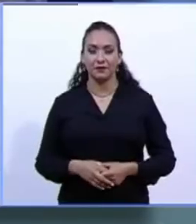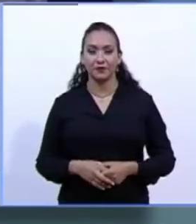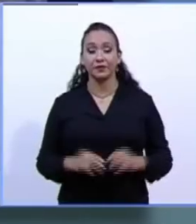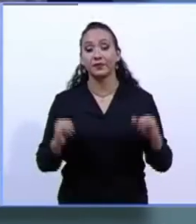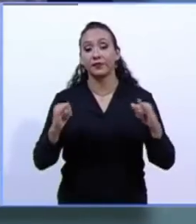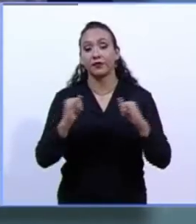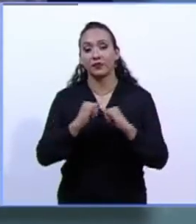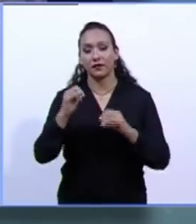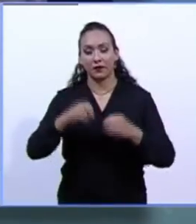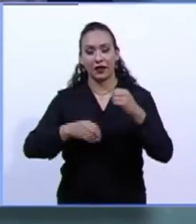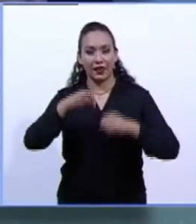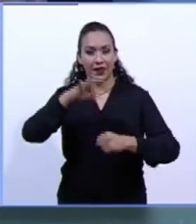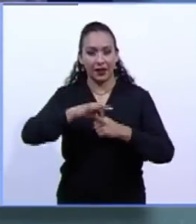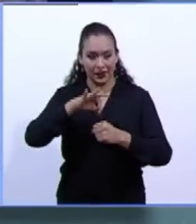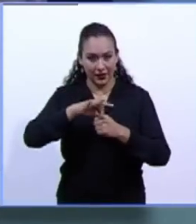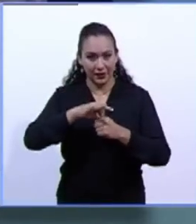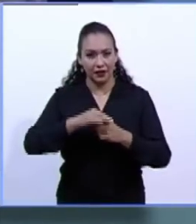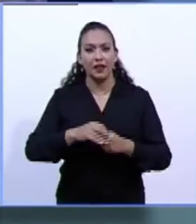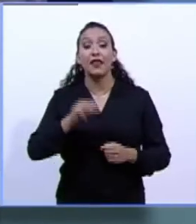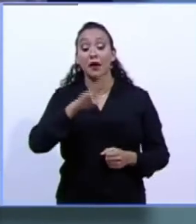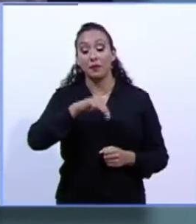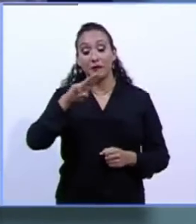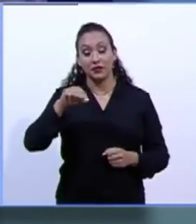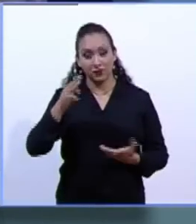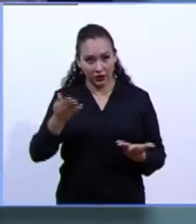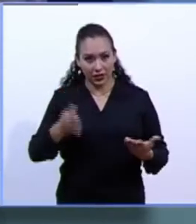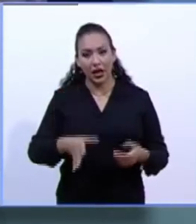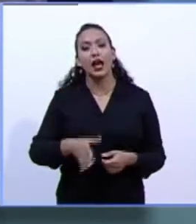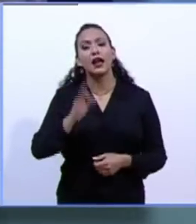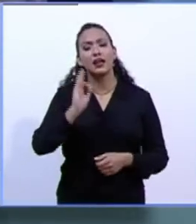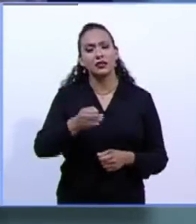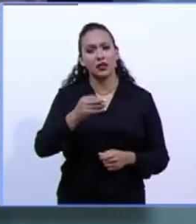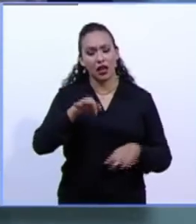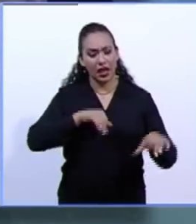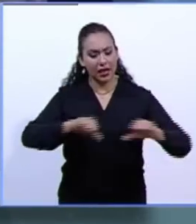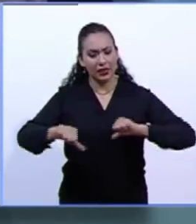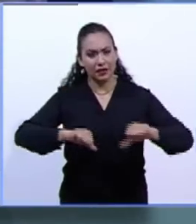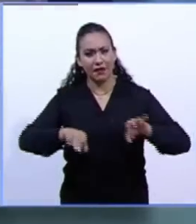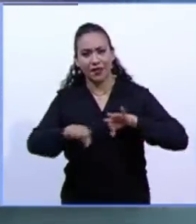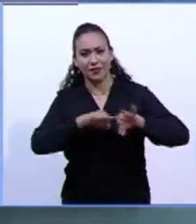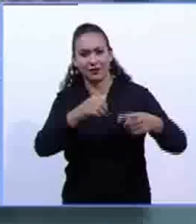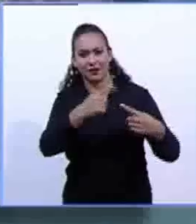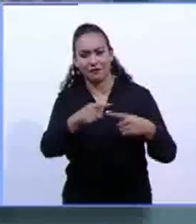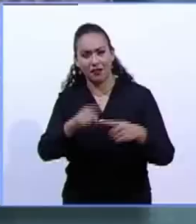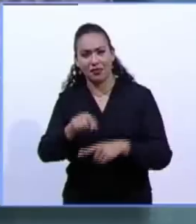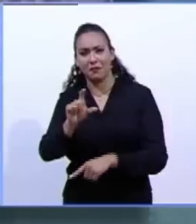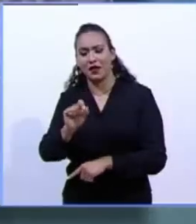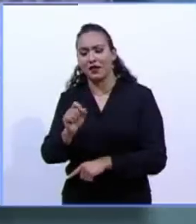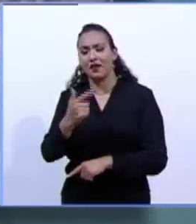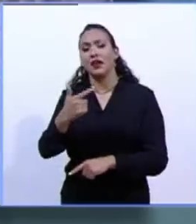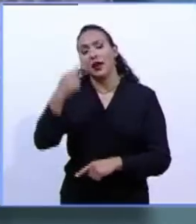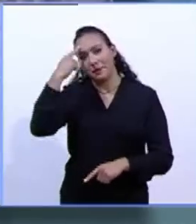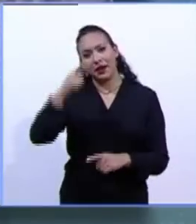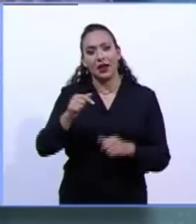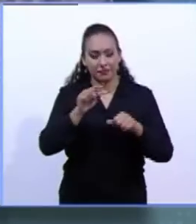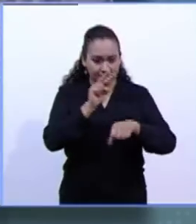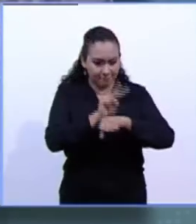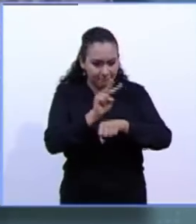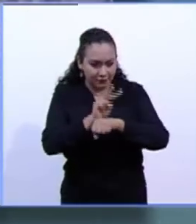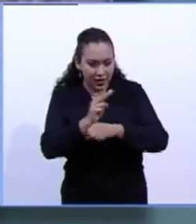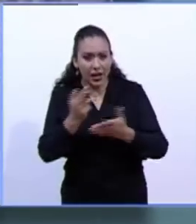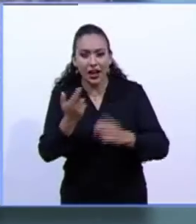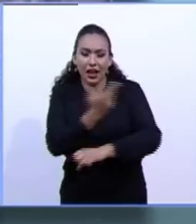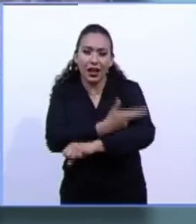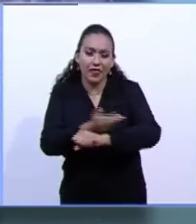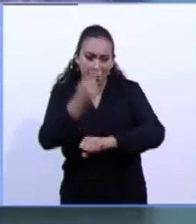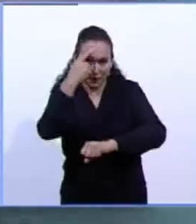El Instituto Electoral de Michoacán aprobó un plan de trabajo con 37 actividades específicas para supervisar la elección extraordinaria del